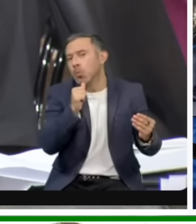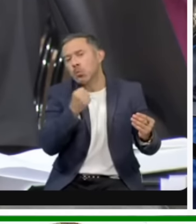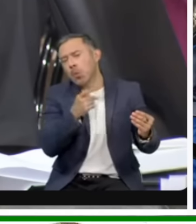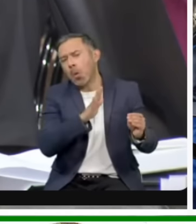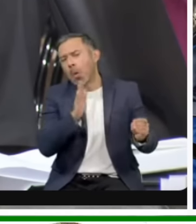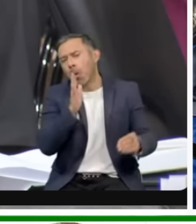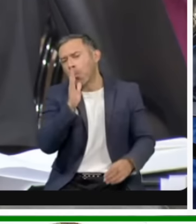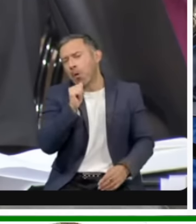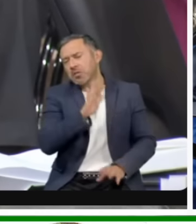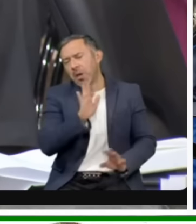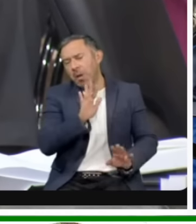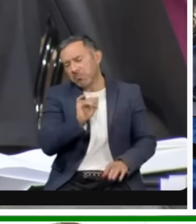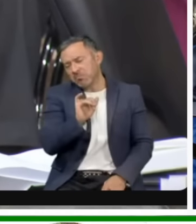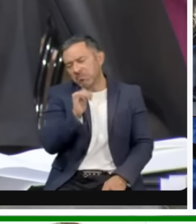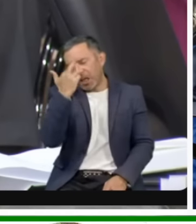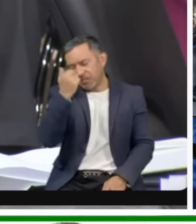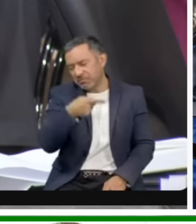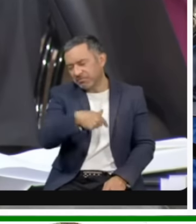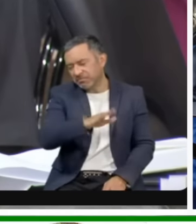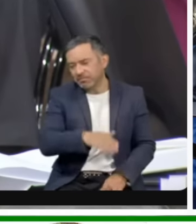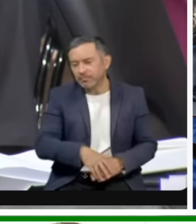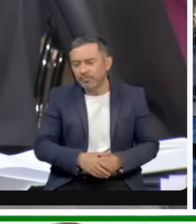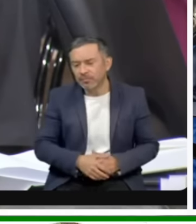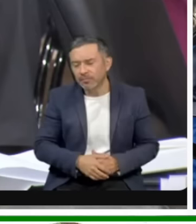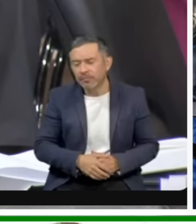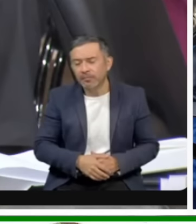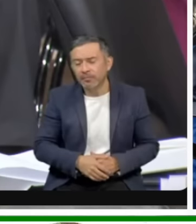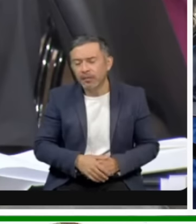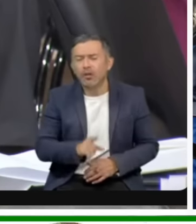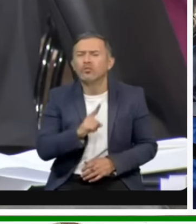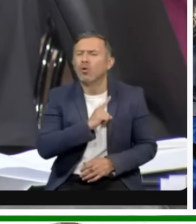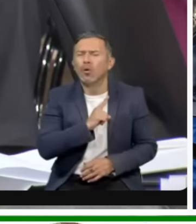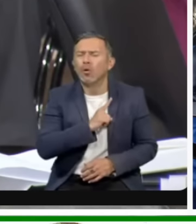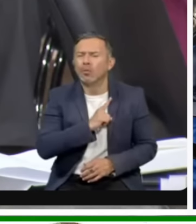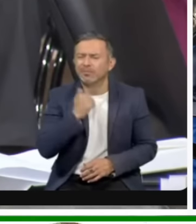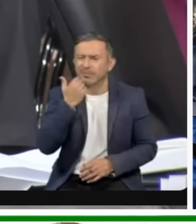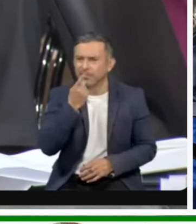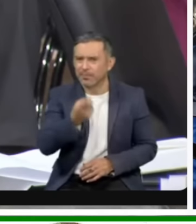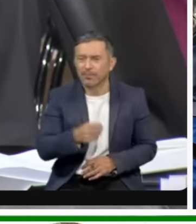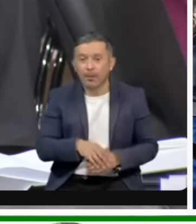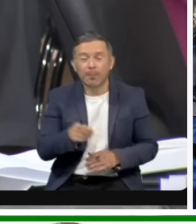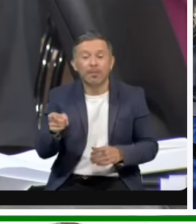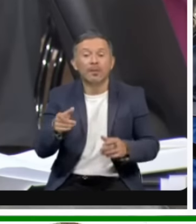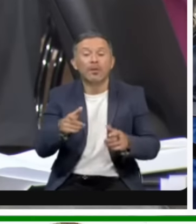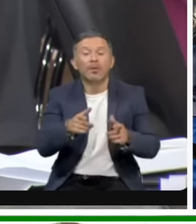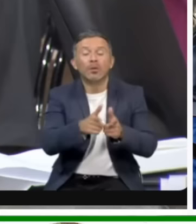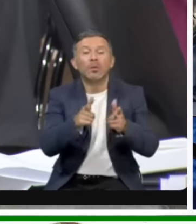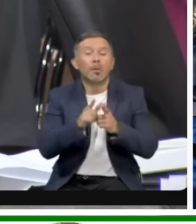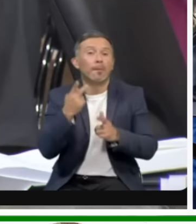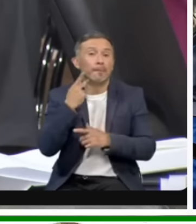solamente manifestar mi que me congratulo con que la representación del pti de